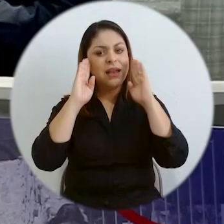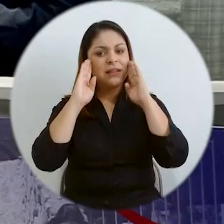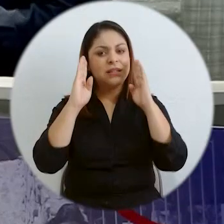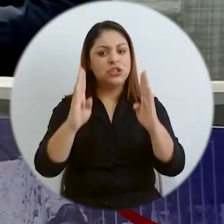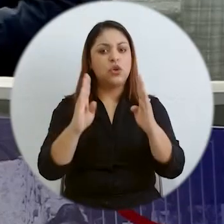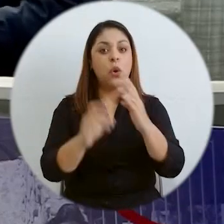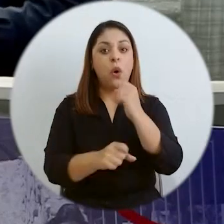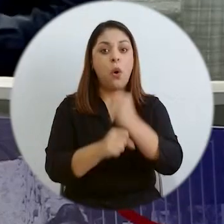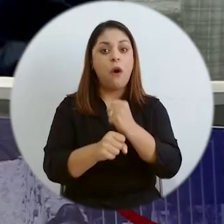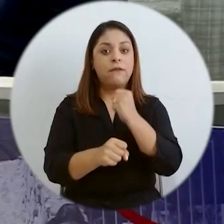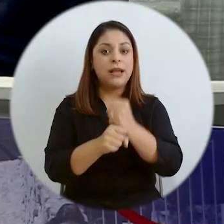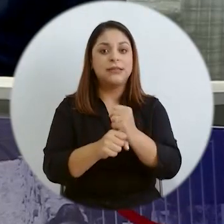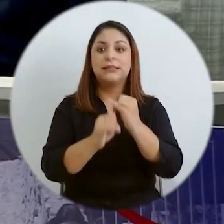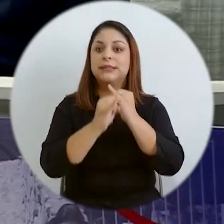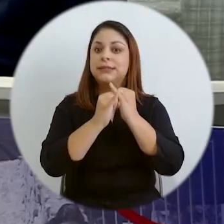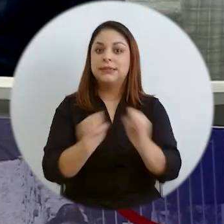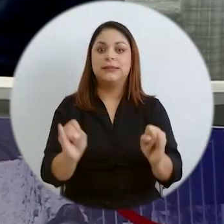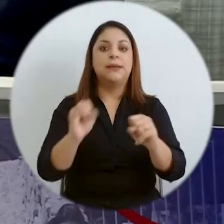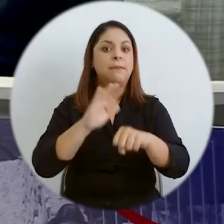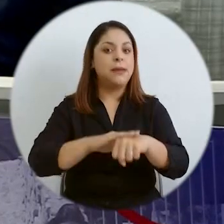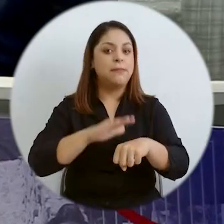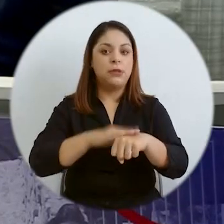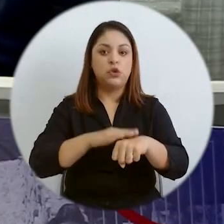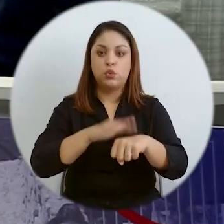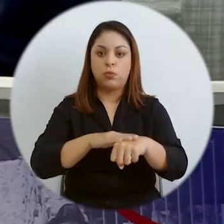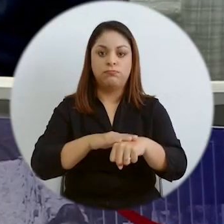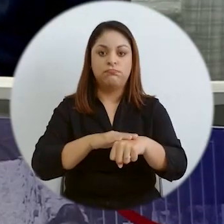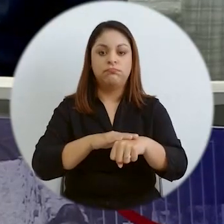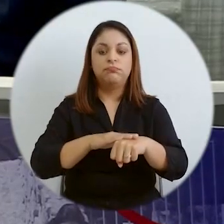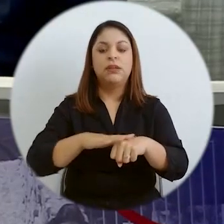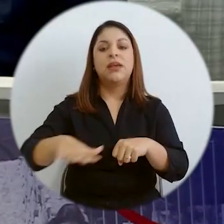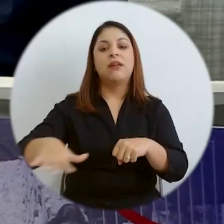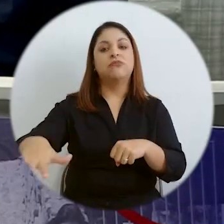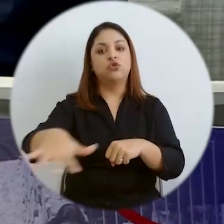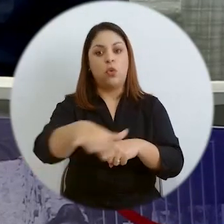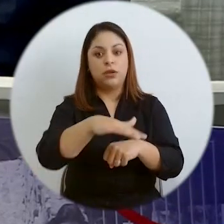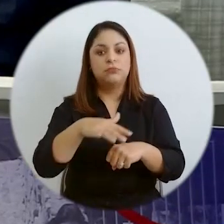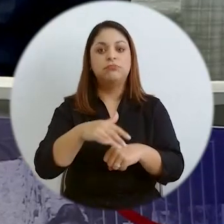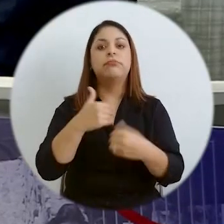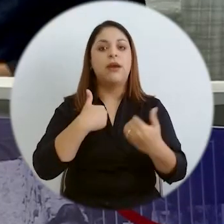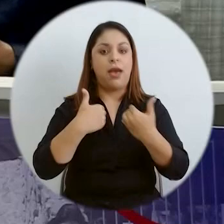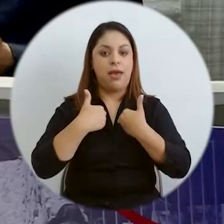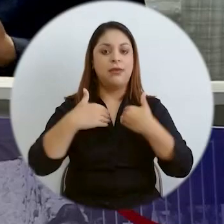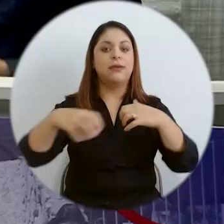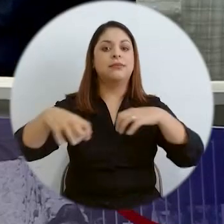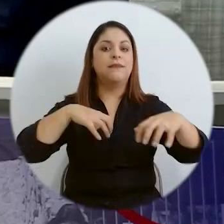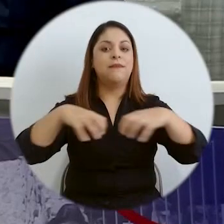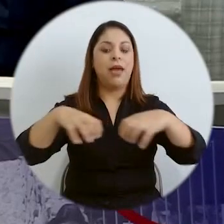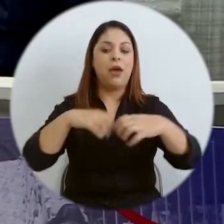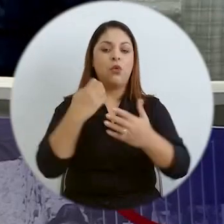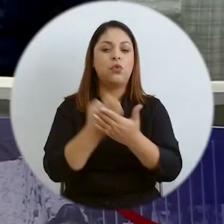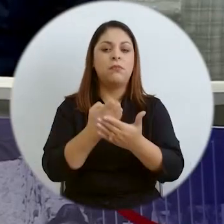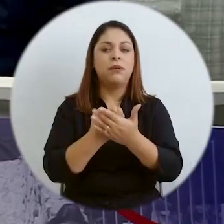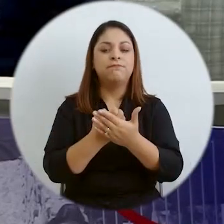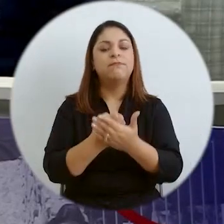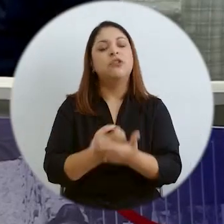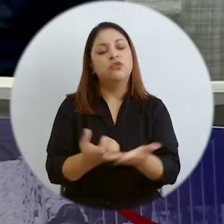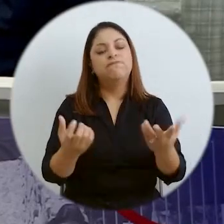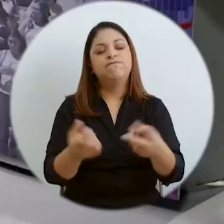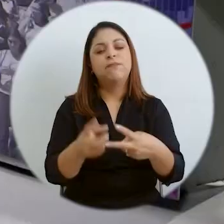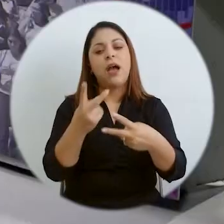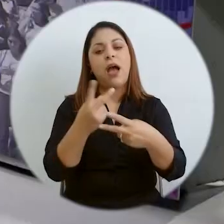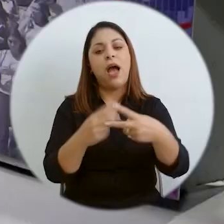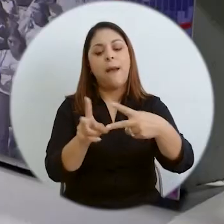a la construcción de obras sin permiso que también nace alrededor de las zonas donde hay actividad económica. Entonces, muy probablemente nos podemos encontrar las dos realidades en